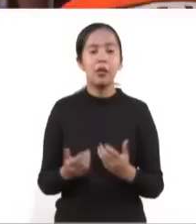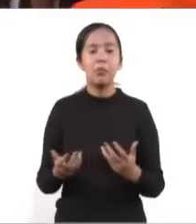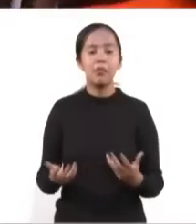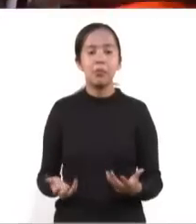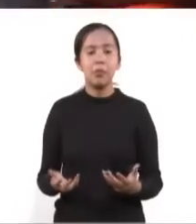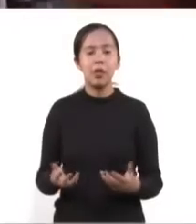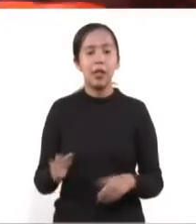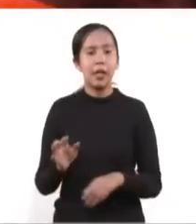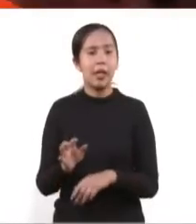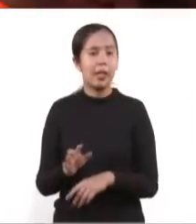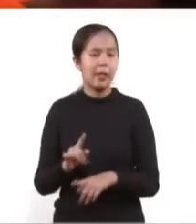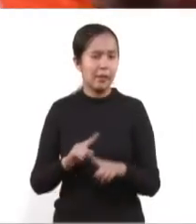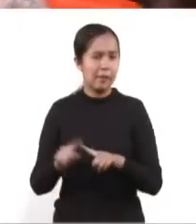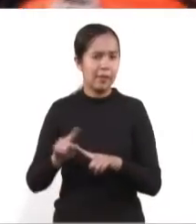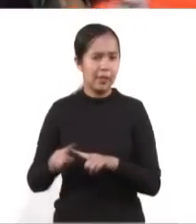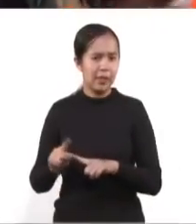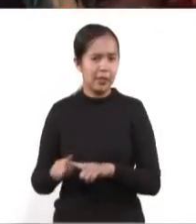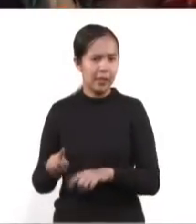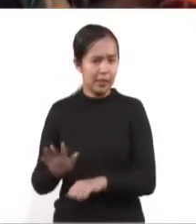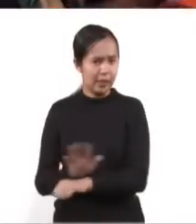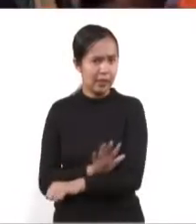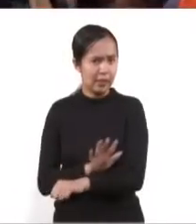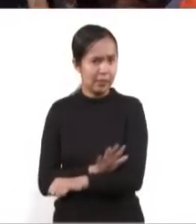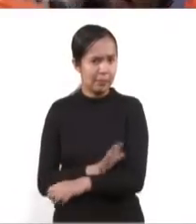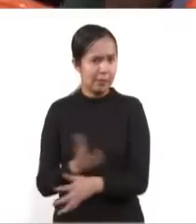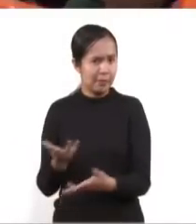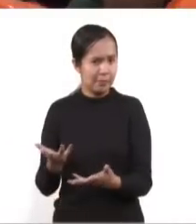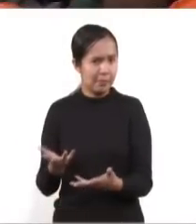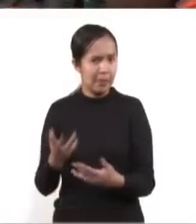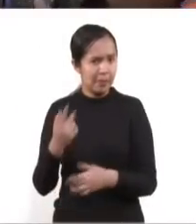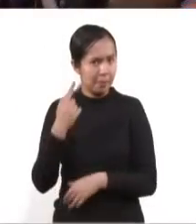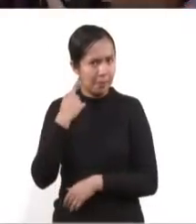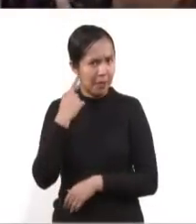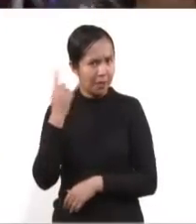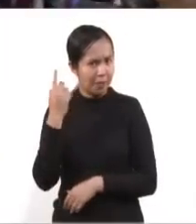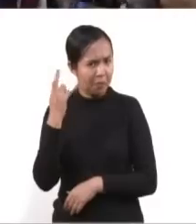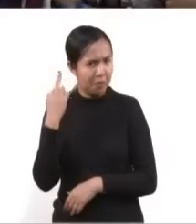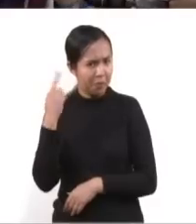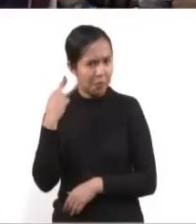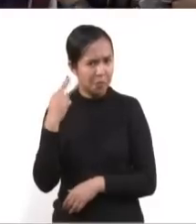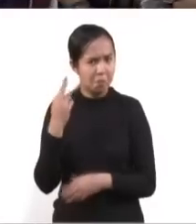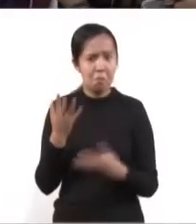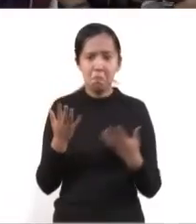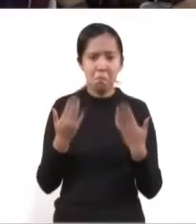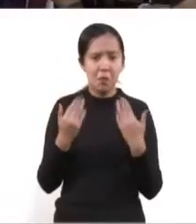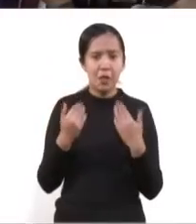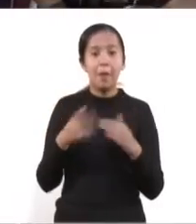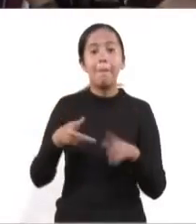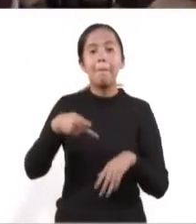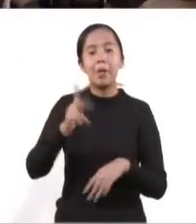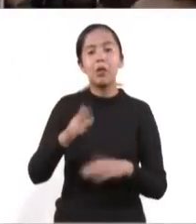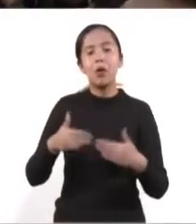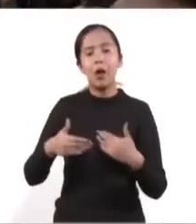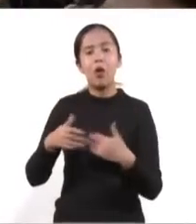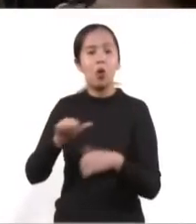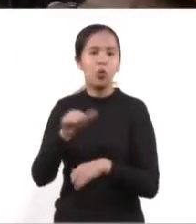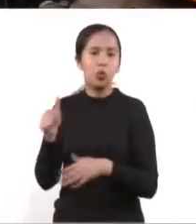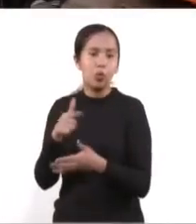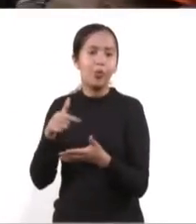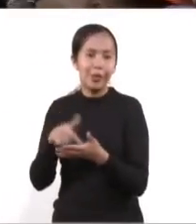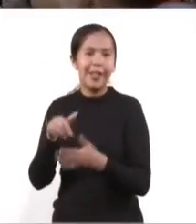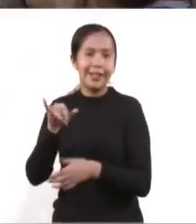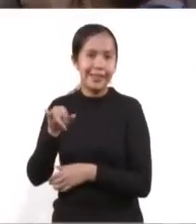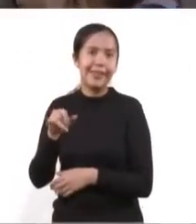de los elementos eléctricos, y ahorita que vayamos a los transformadores, ahí sí se escucha el vibrar de los transformadores, la operación de los